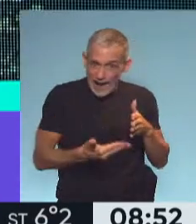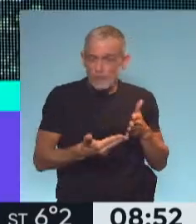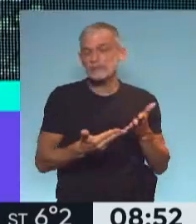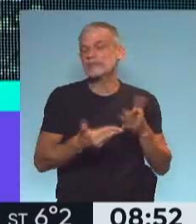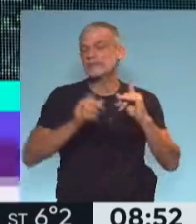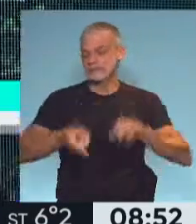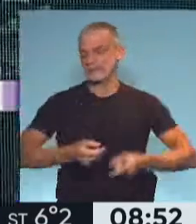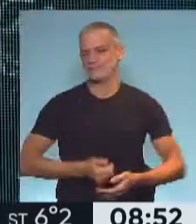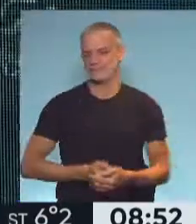bien gracias néstor de nada